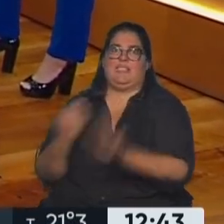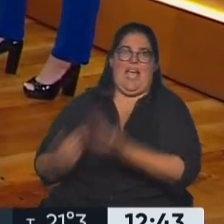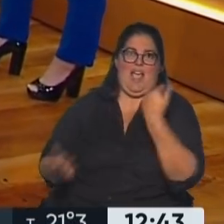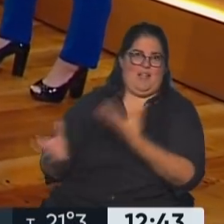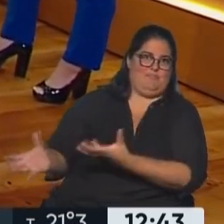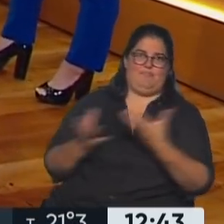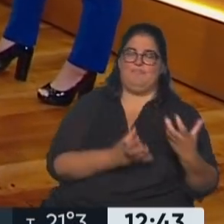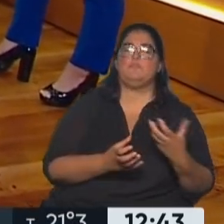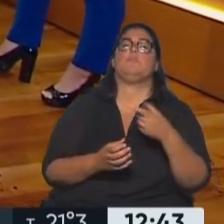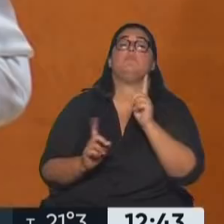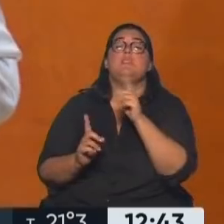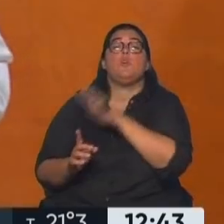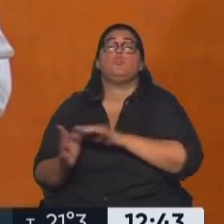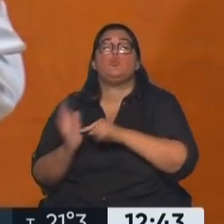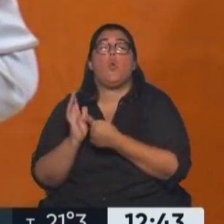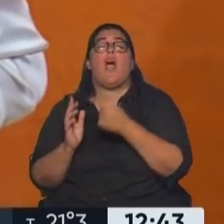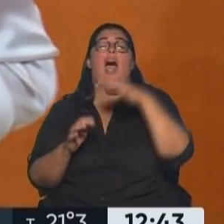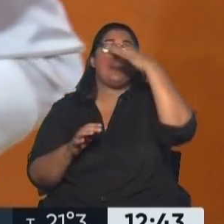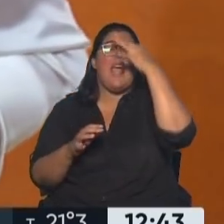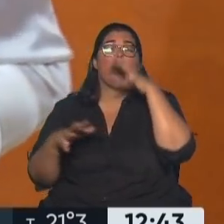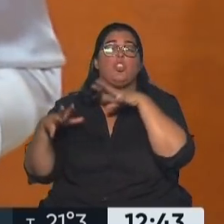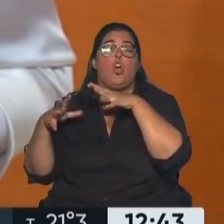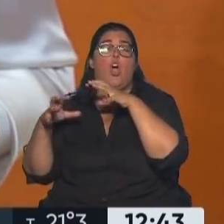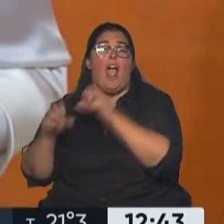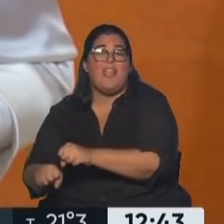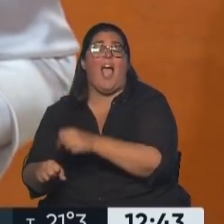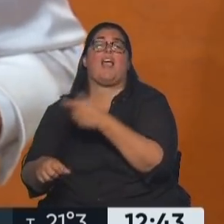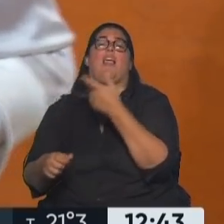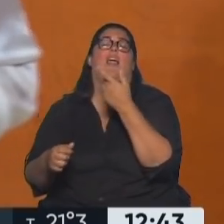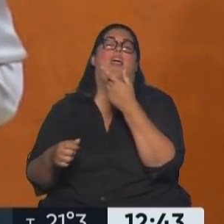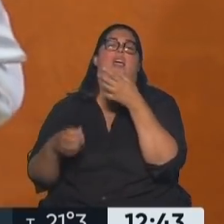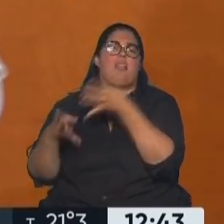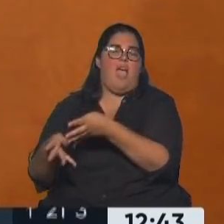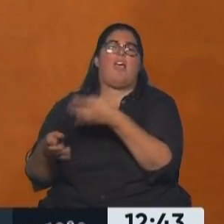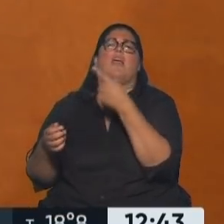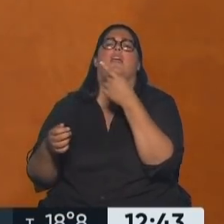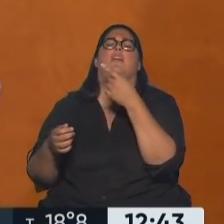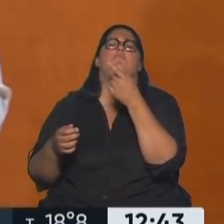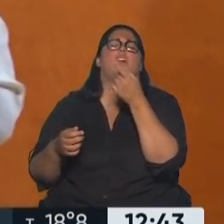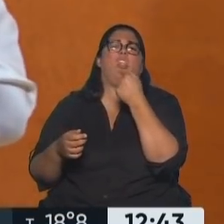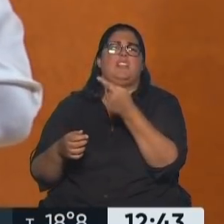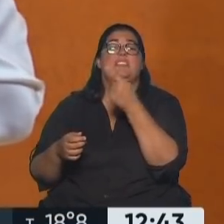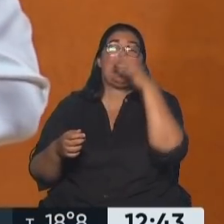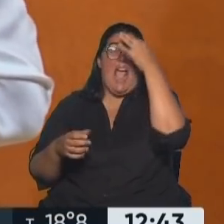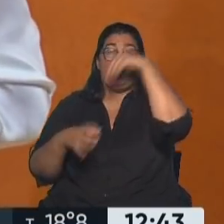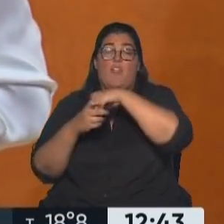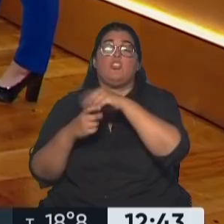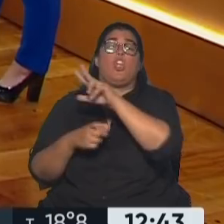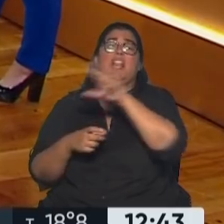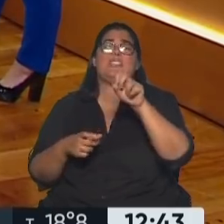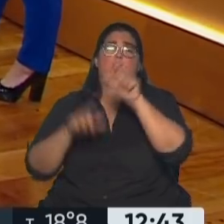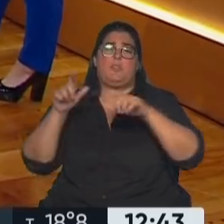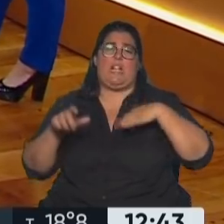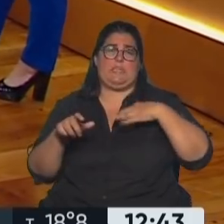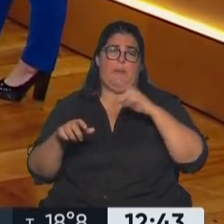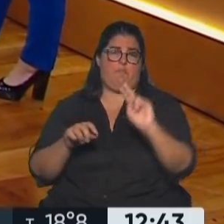donde se vio el ataque al teatro, donde esta semana Ucrania anunció que al menos murieron 300 civiles en este teatro que fue atacado. Bueno,